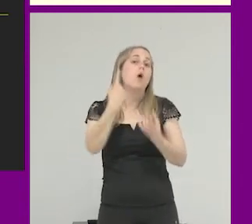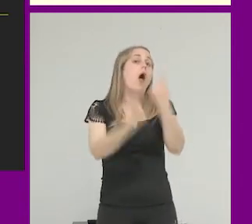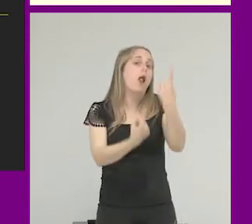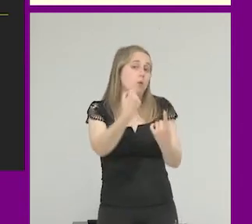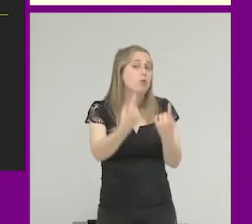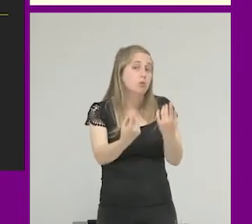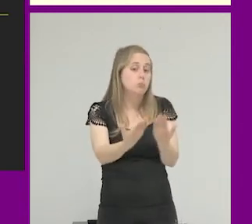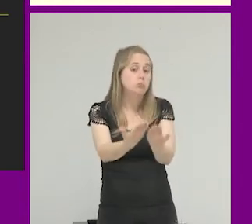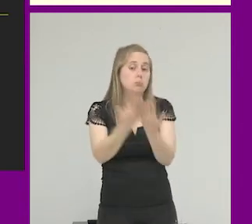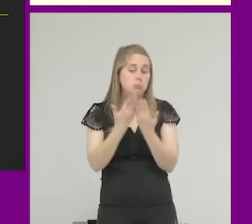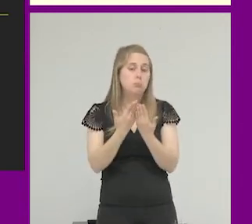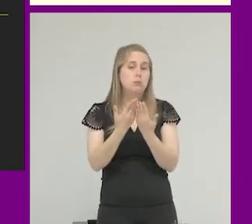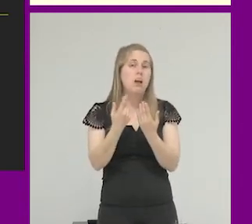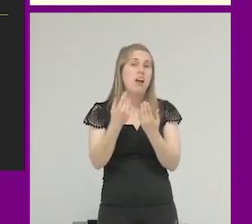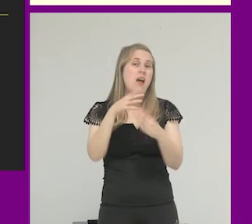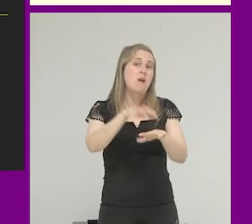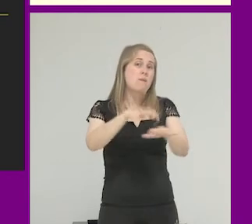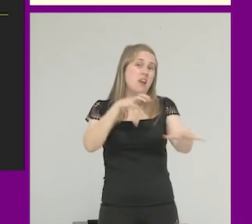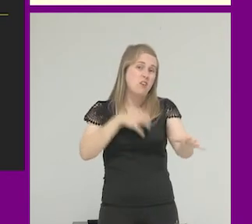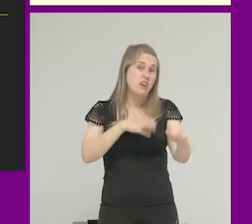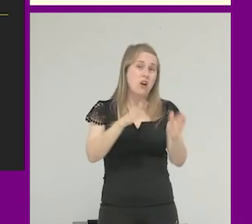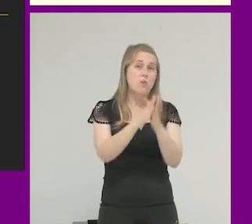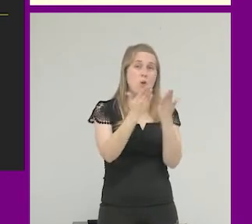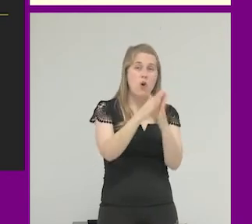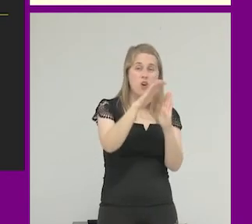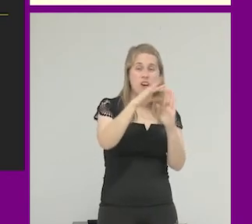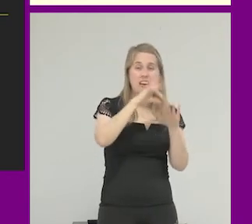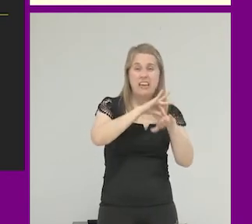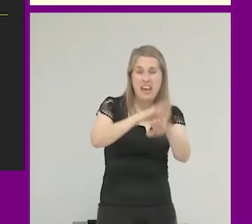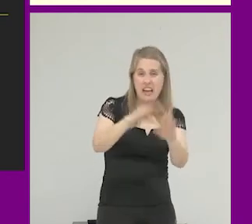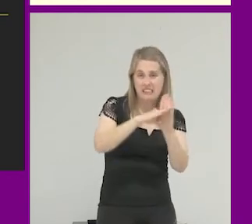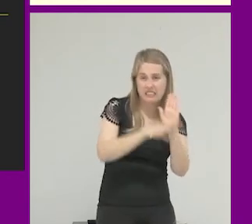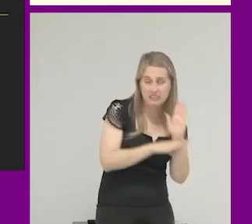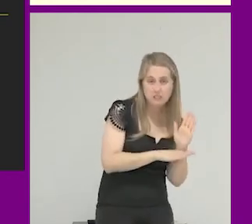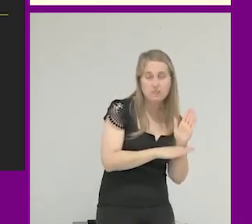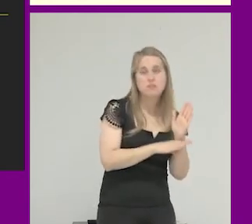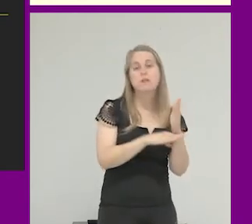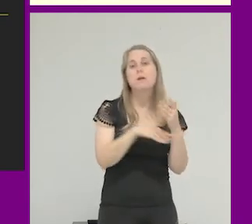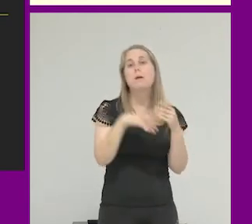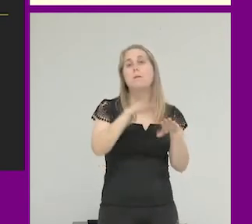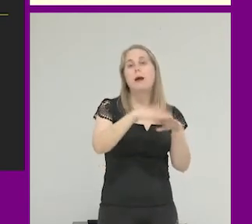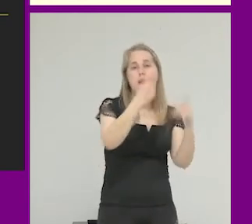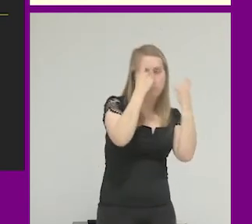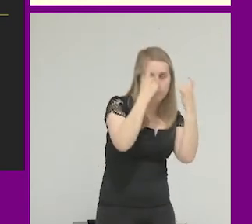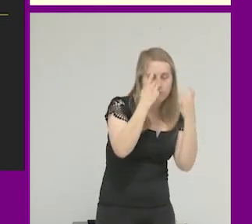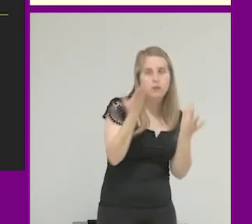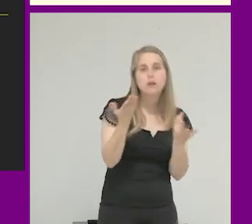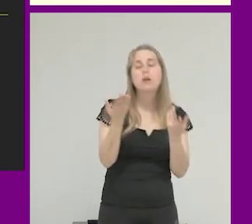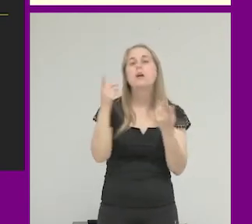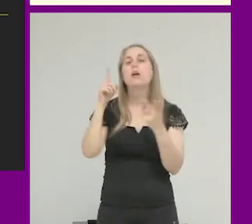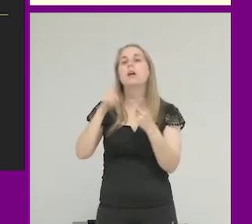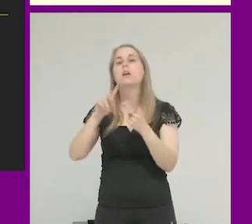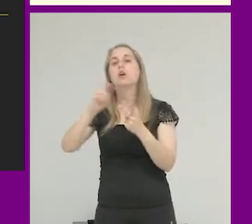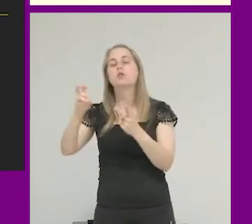batzuk, gehienak ziren gidak ikasleentzako, eta gehienak ba, emakume bizibilizazioaren